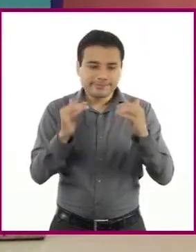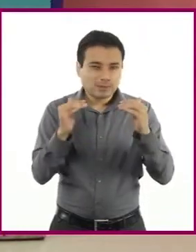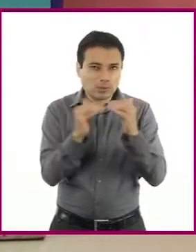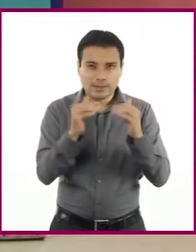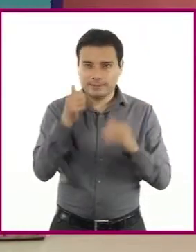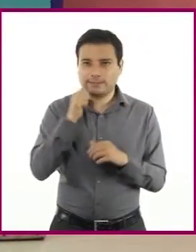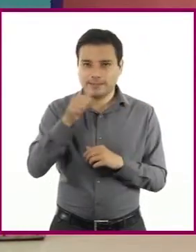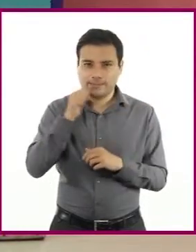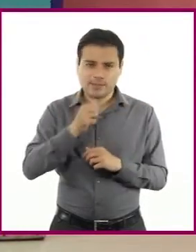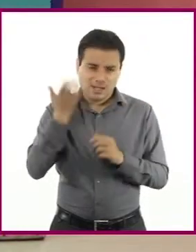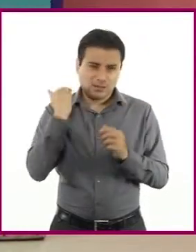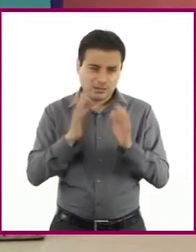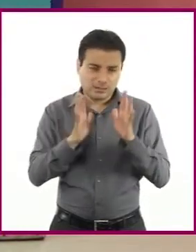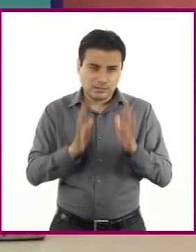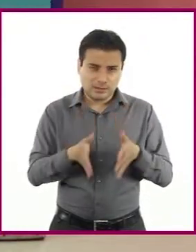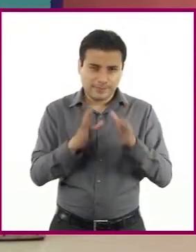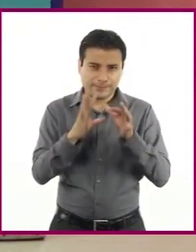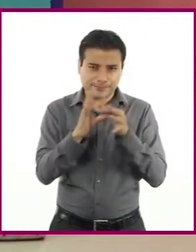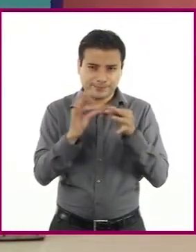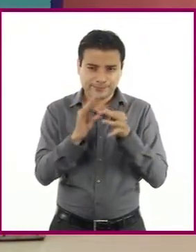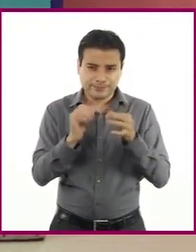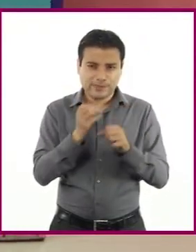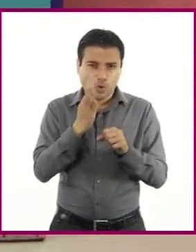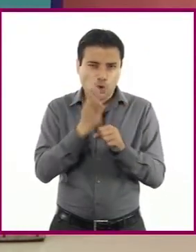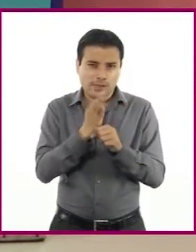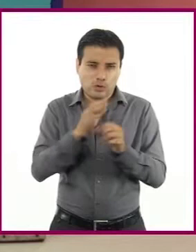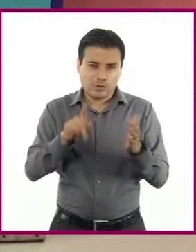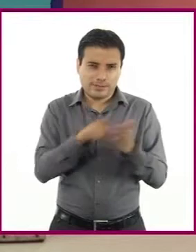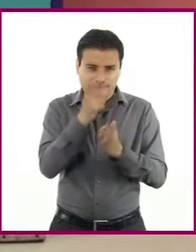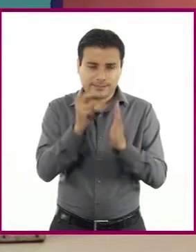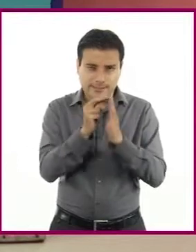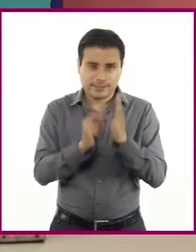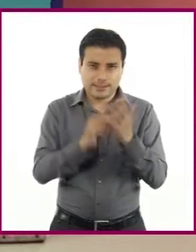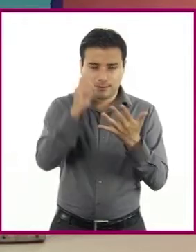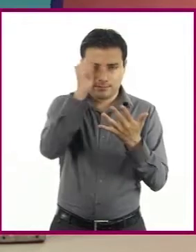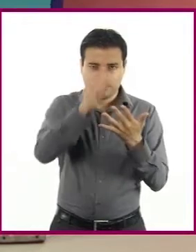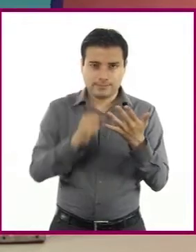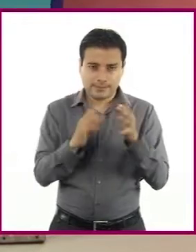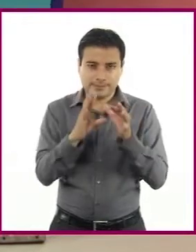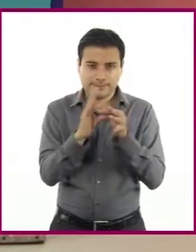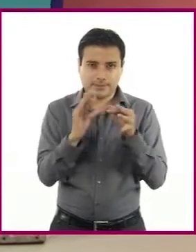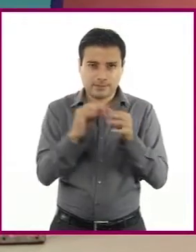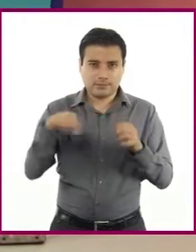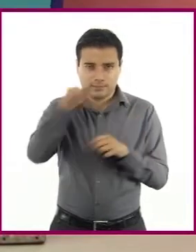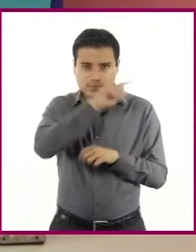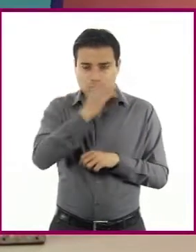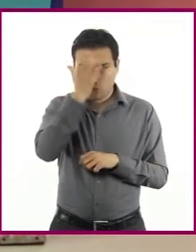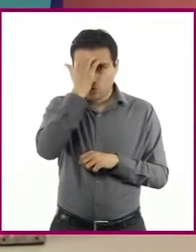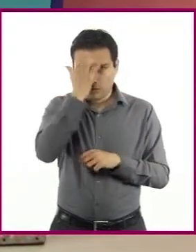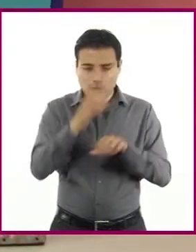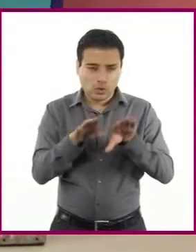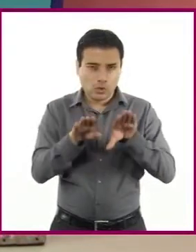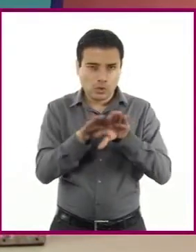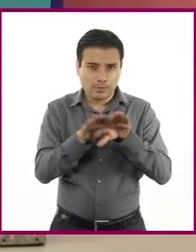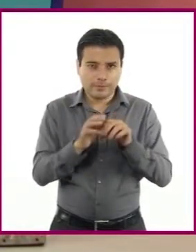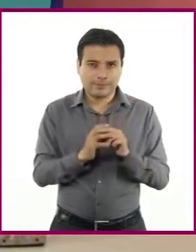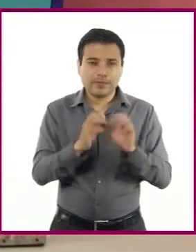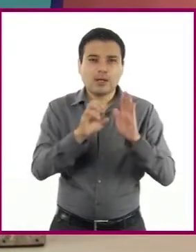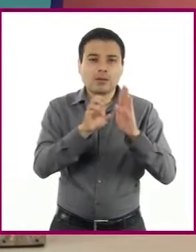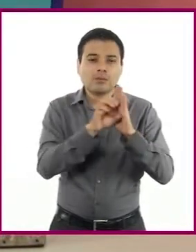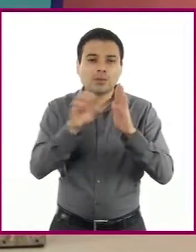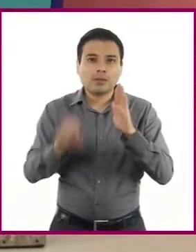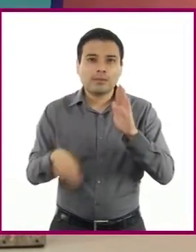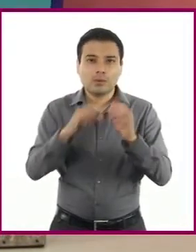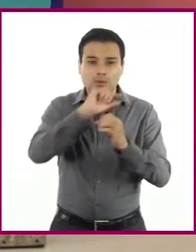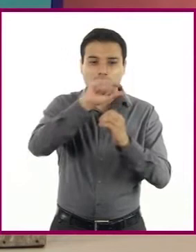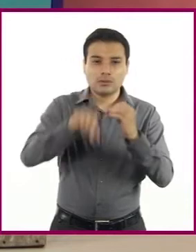anteriores. Así que solo repasaremos algunas reglas prácticas. Para saber cuando un elemento pierde electrones o